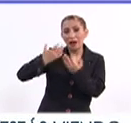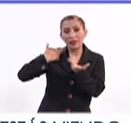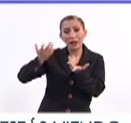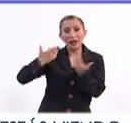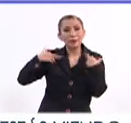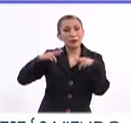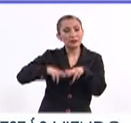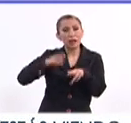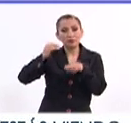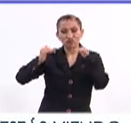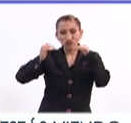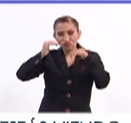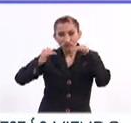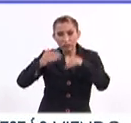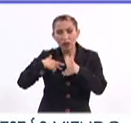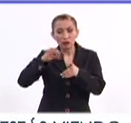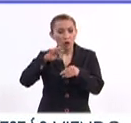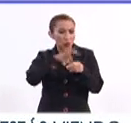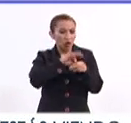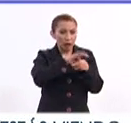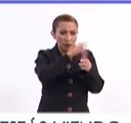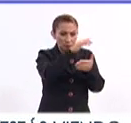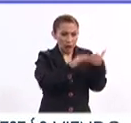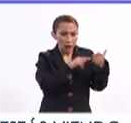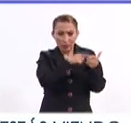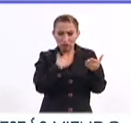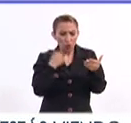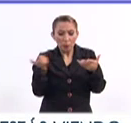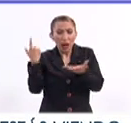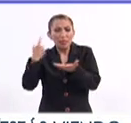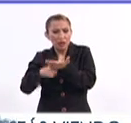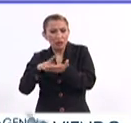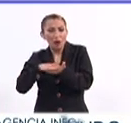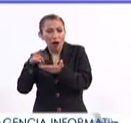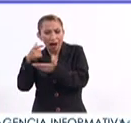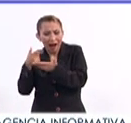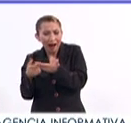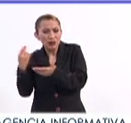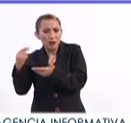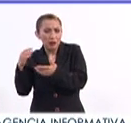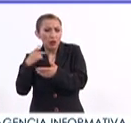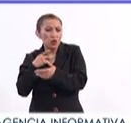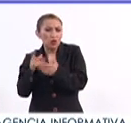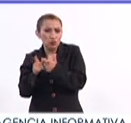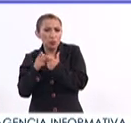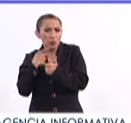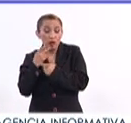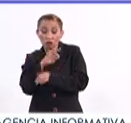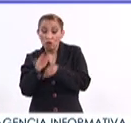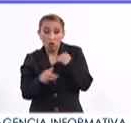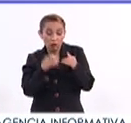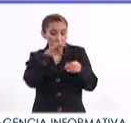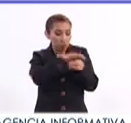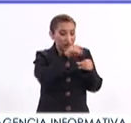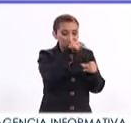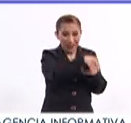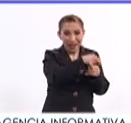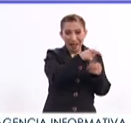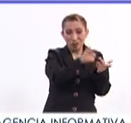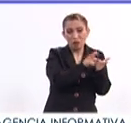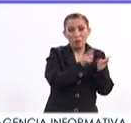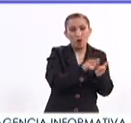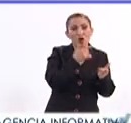de representación proporcional, es decir, no votas en una boleta por esta persona, pero sí como partido político, si todos los votos van para el